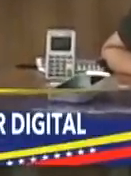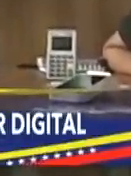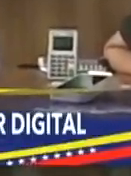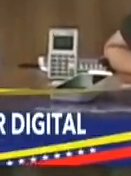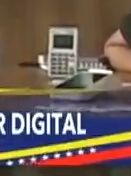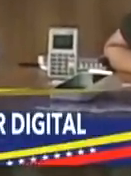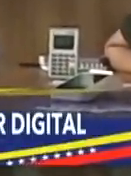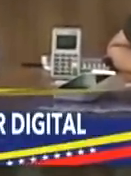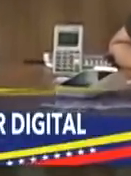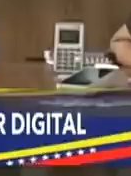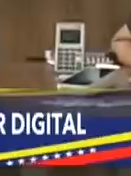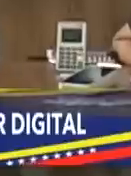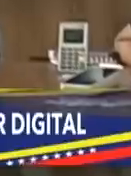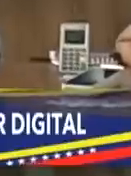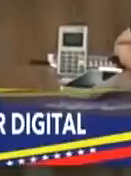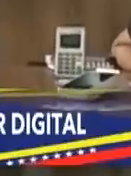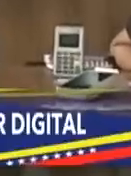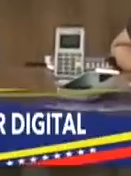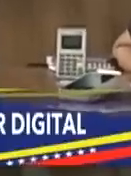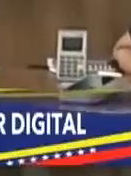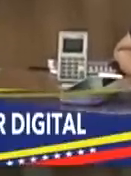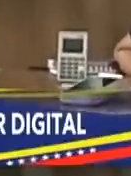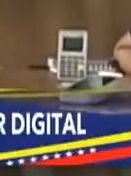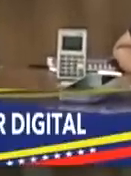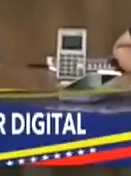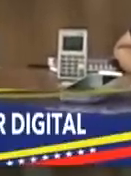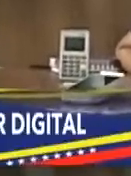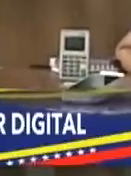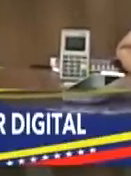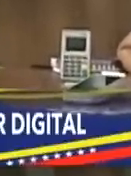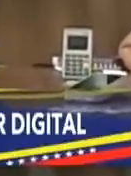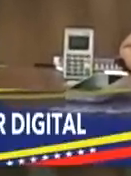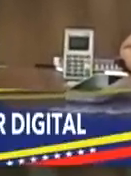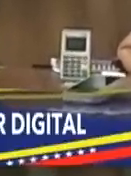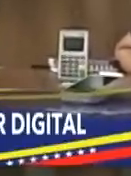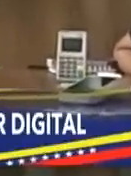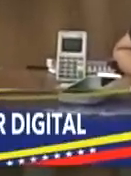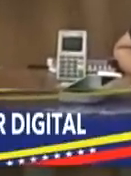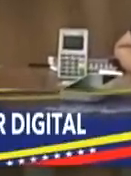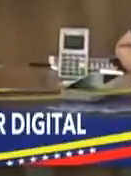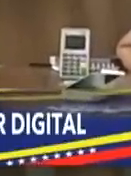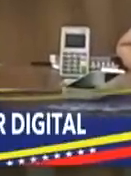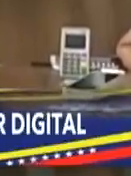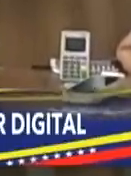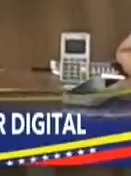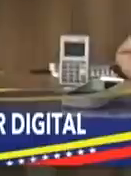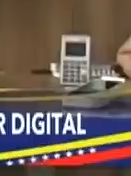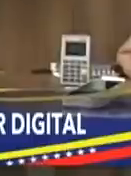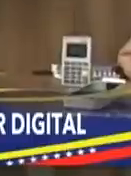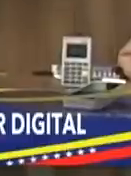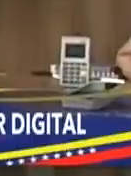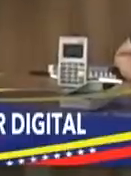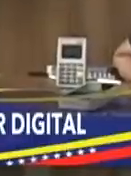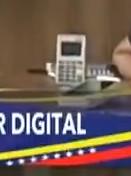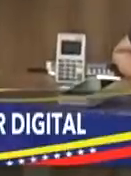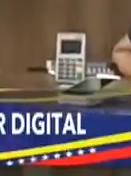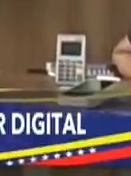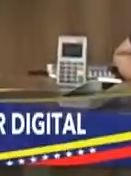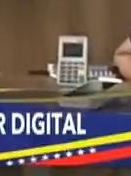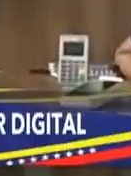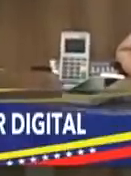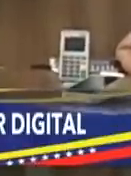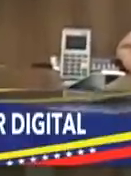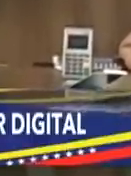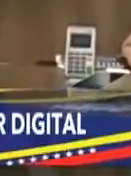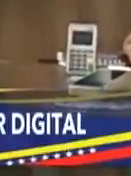el CLA, para realizar y emprender este nuevo emprendimiento, que yo